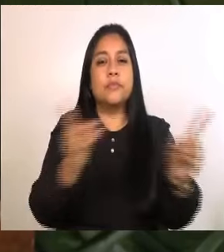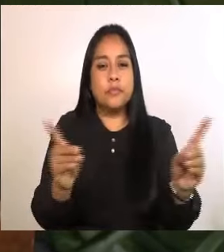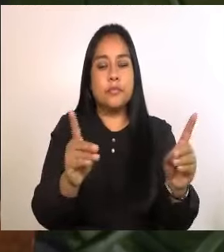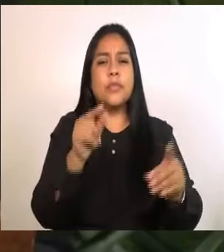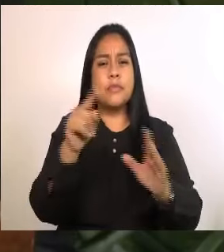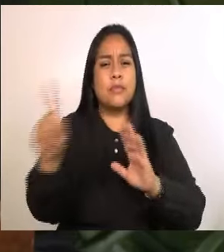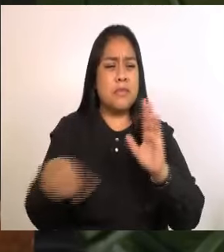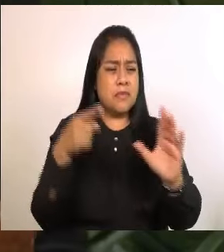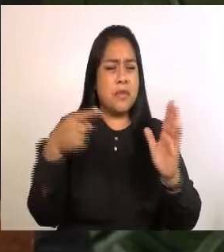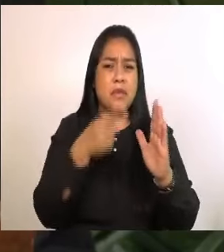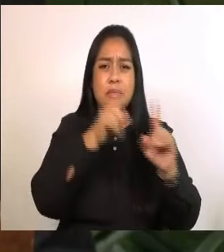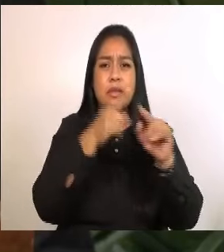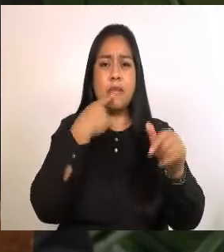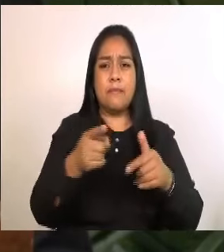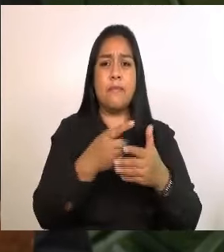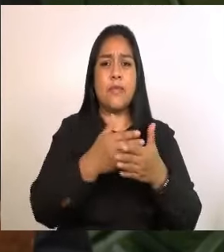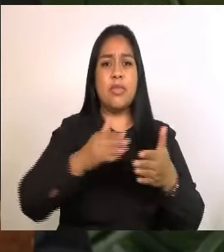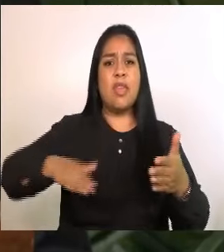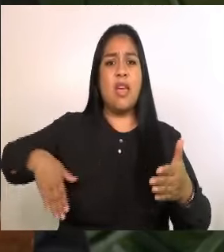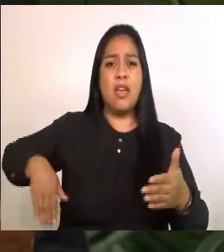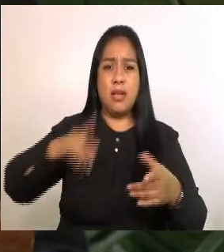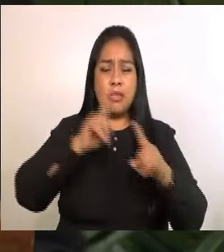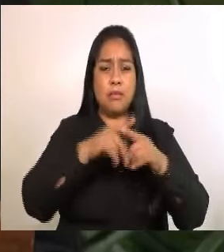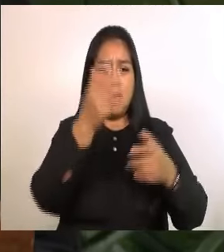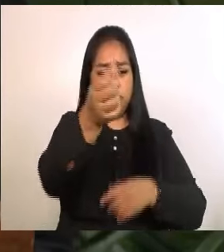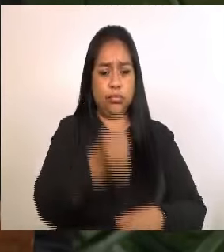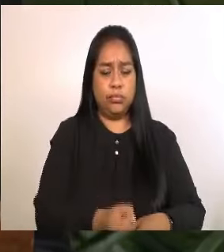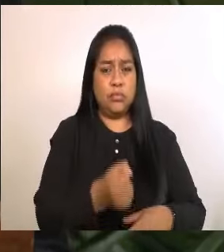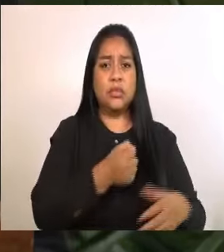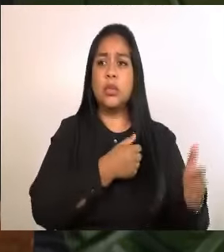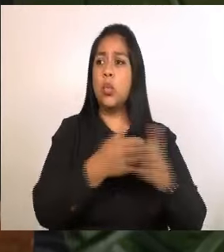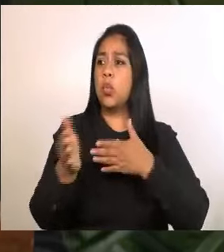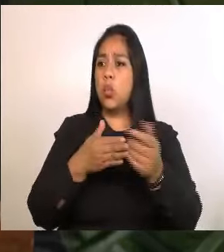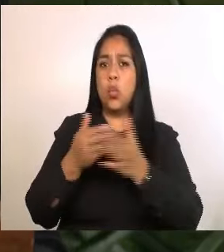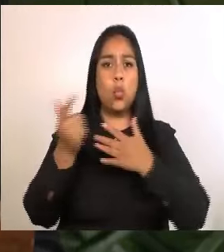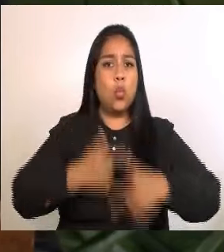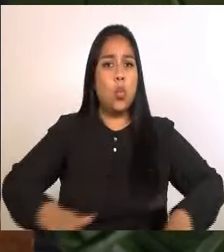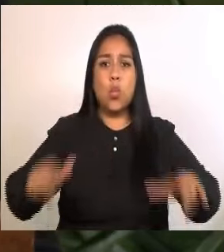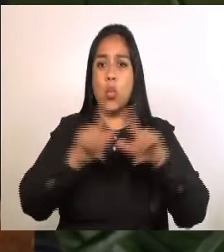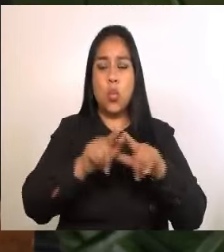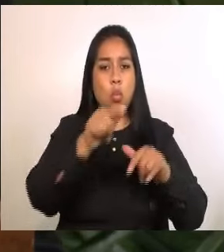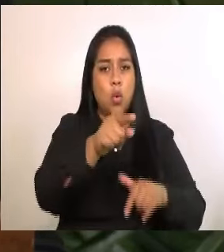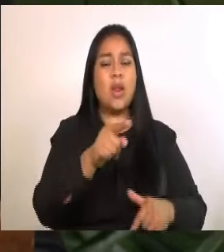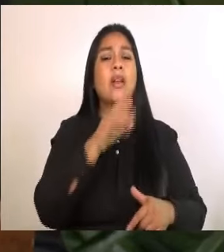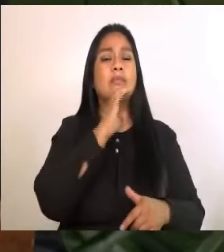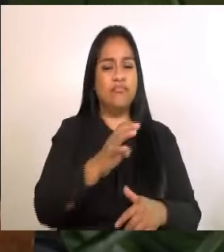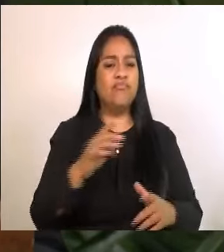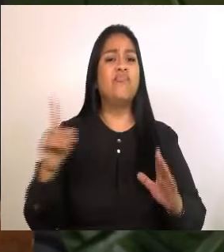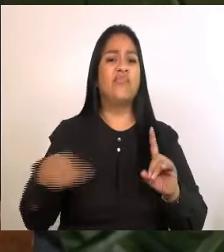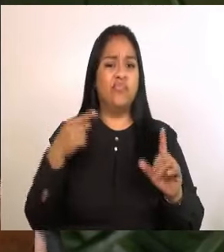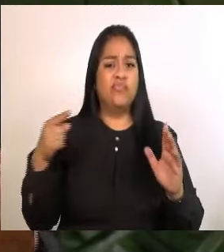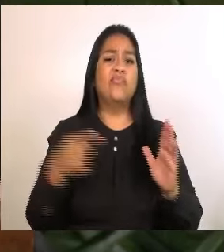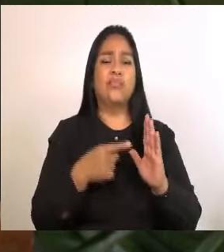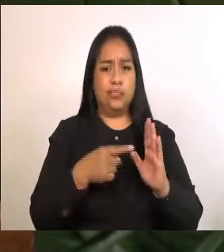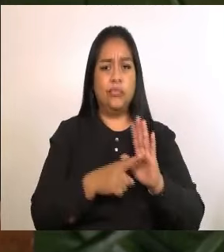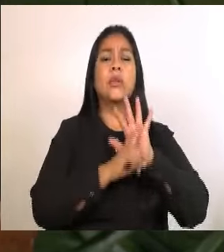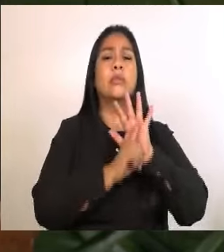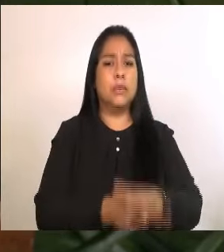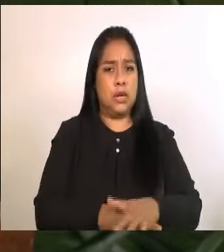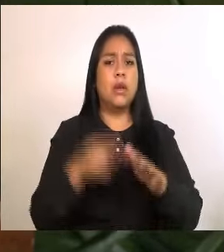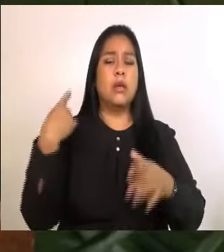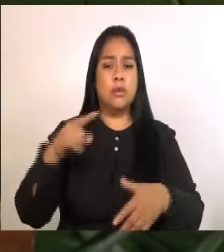amenaza de retroceso al autoritarismo, donde quiera que ésta se dé, es una amenaza para la región, para